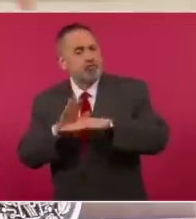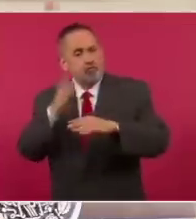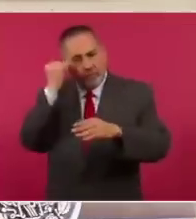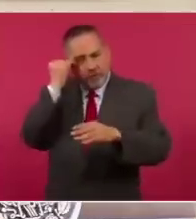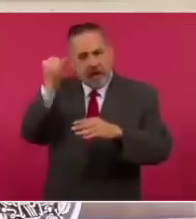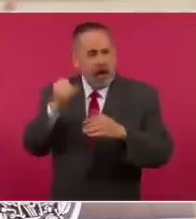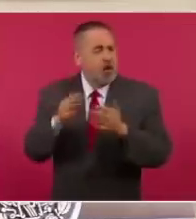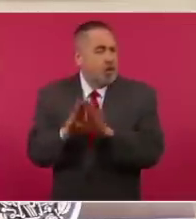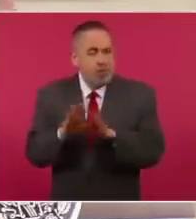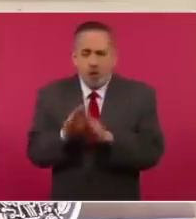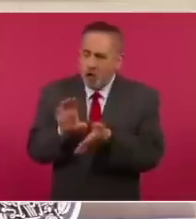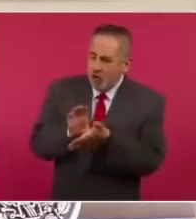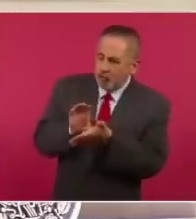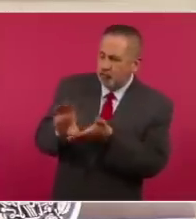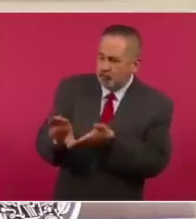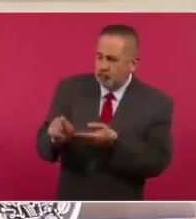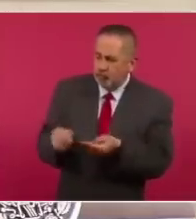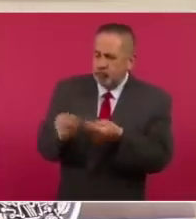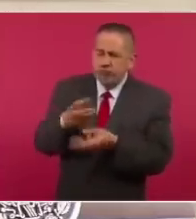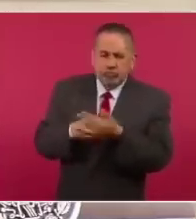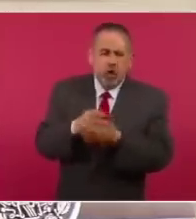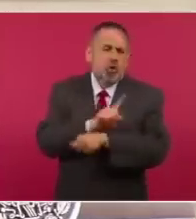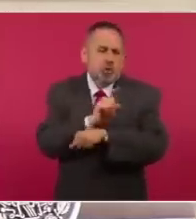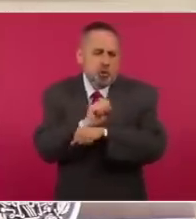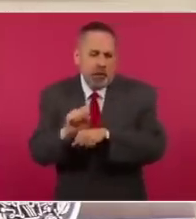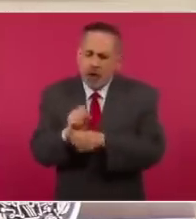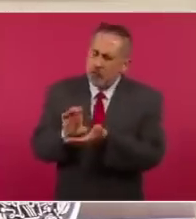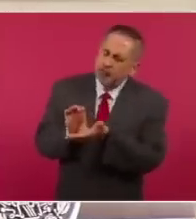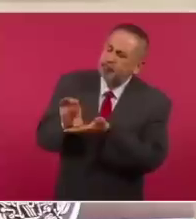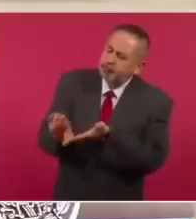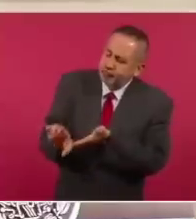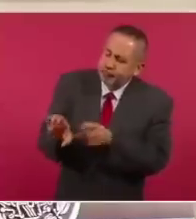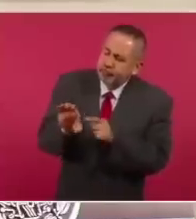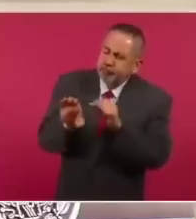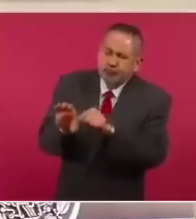con inversiones modestas pero eficaces